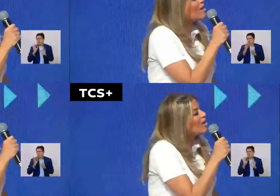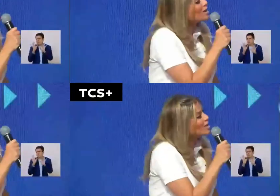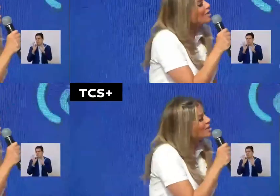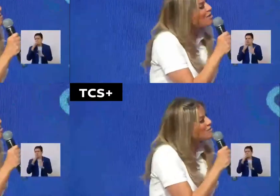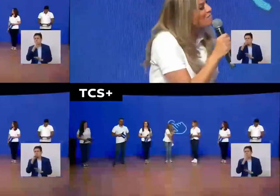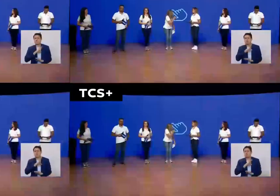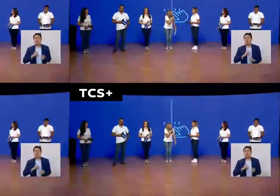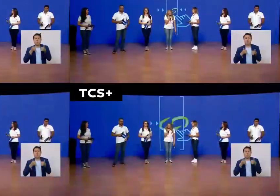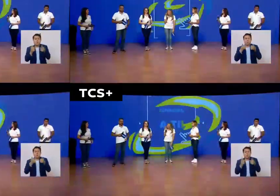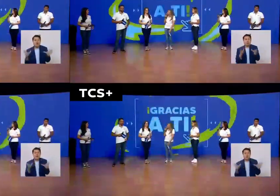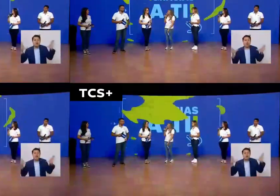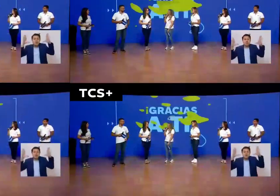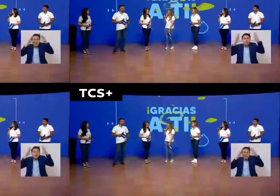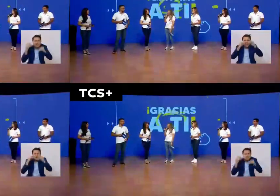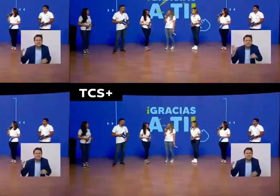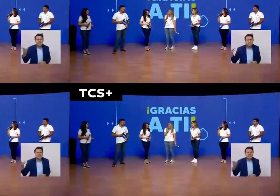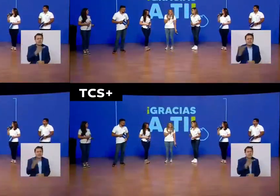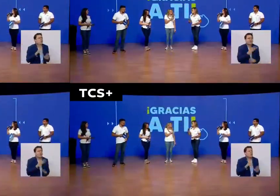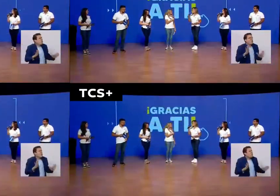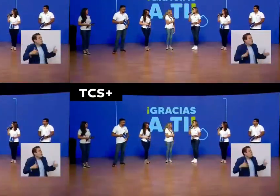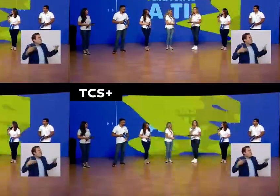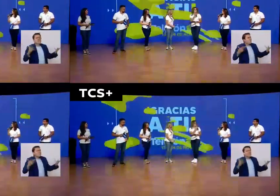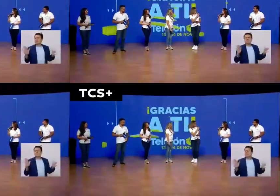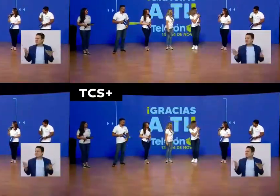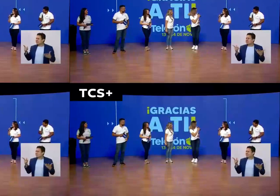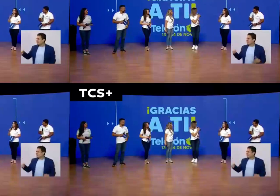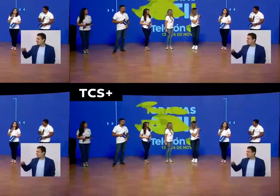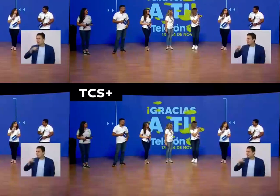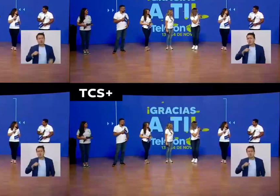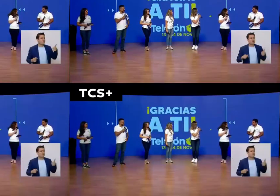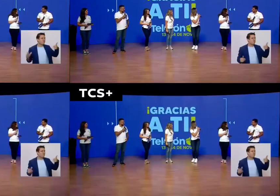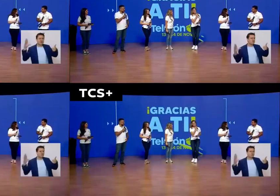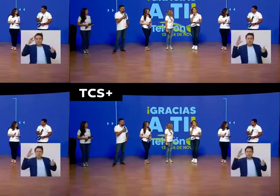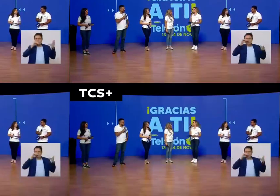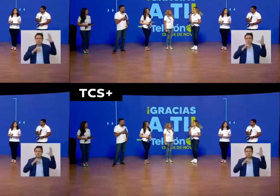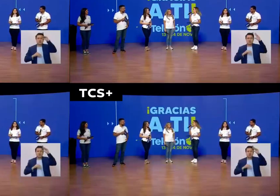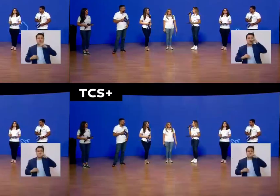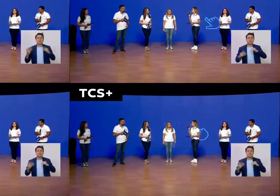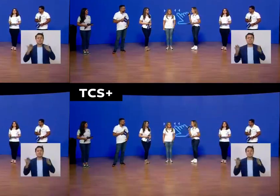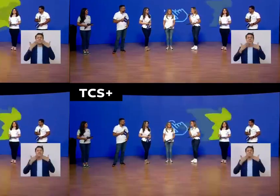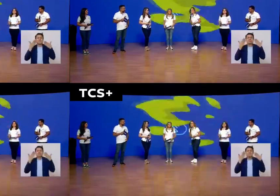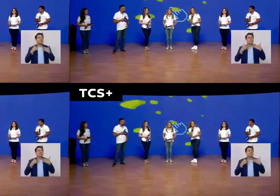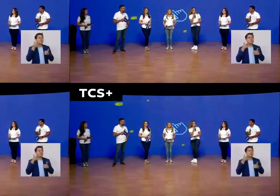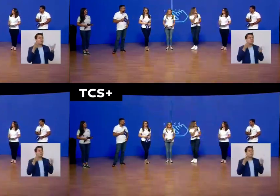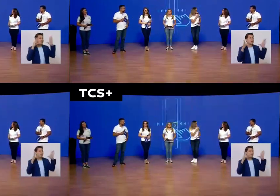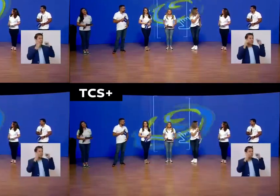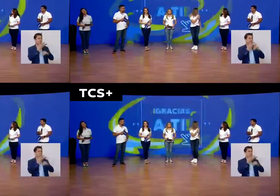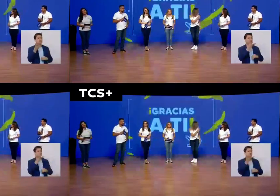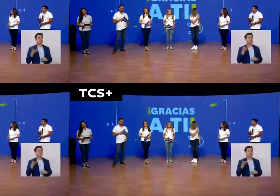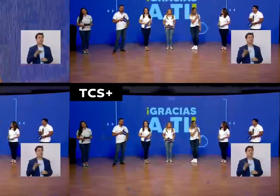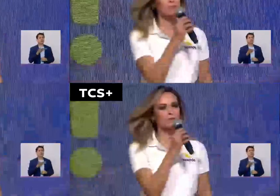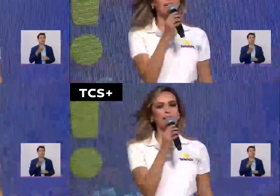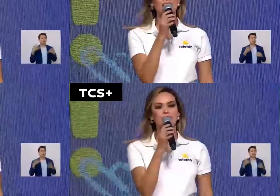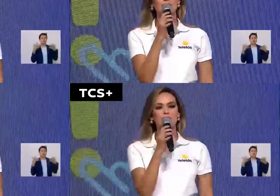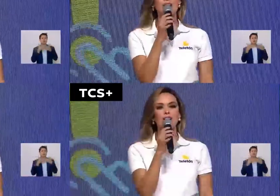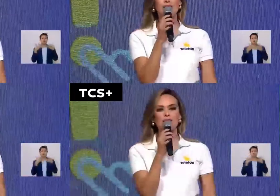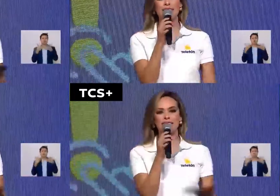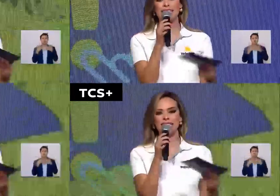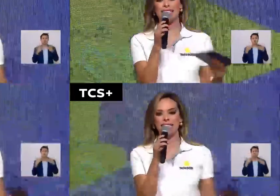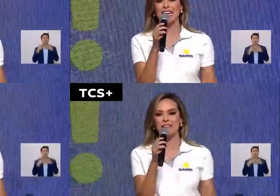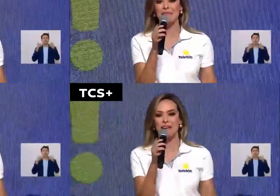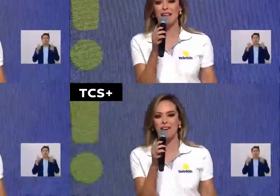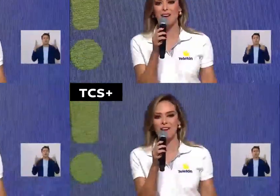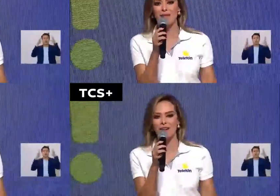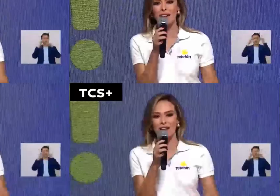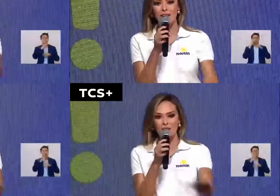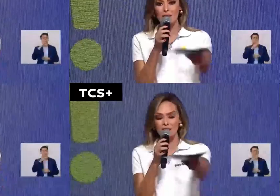Salvador. Buenas noches, compañeros, ¿cómo están? Bien, felices. Buenas noches Katia, buenas noches compañeros, buenas noches